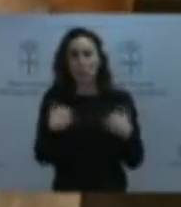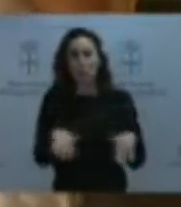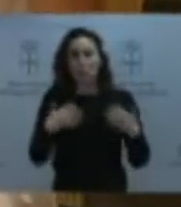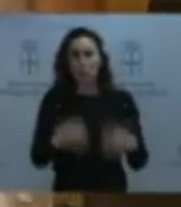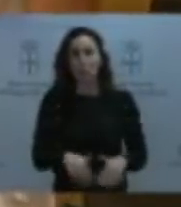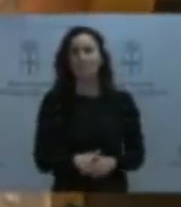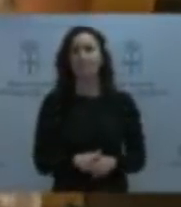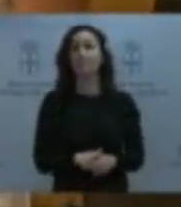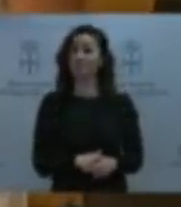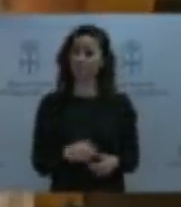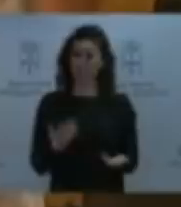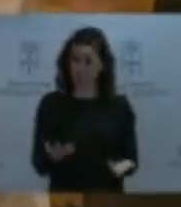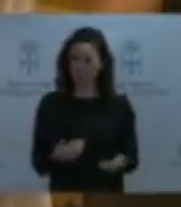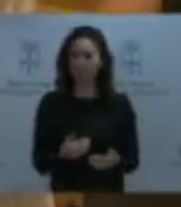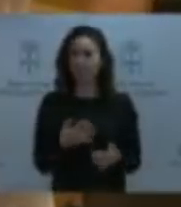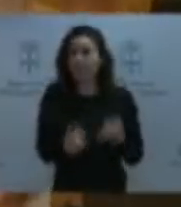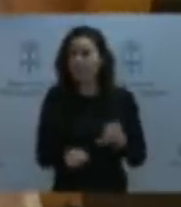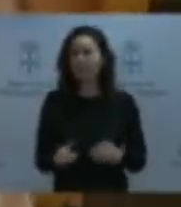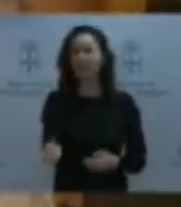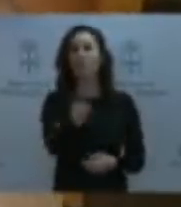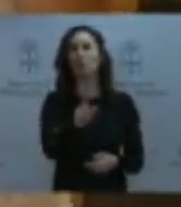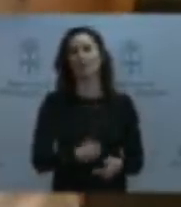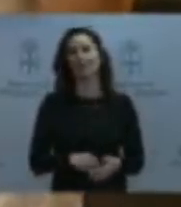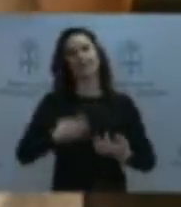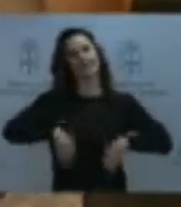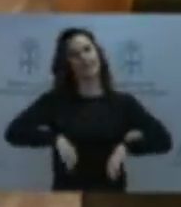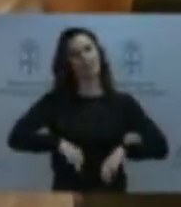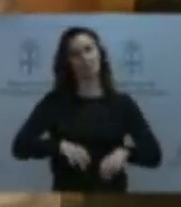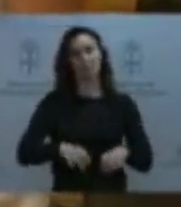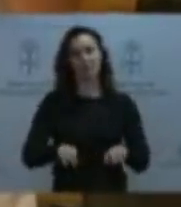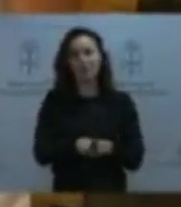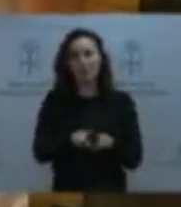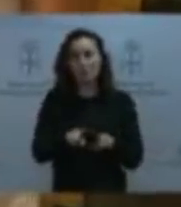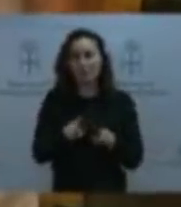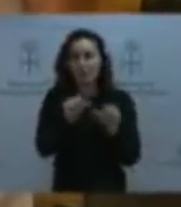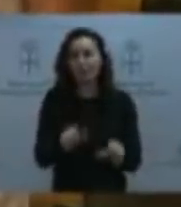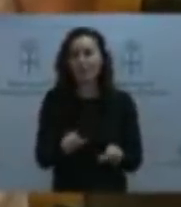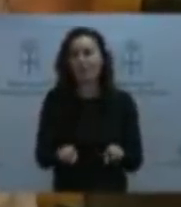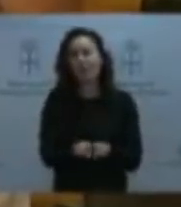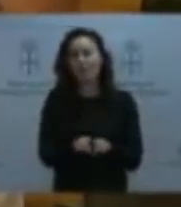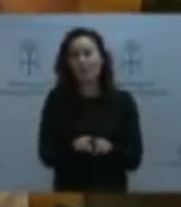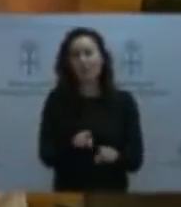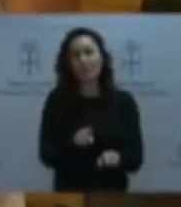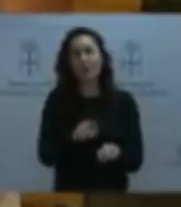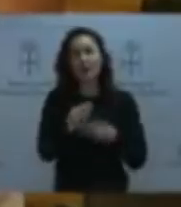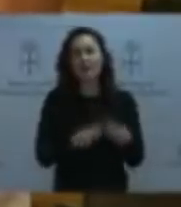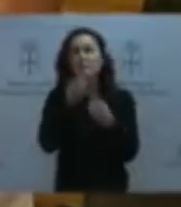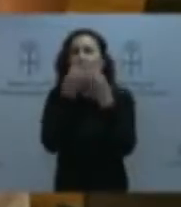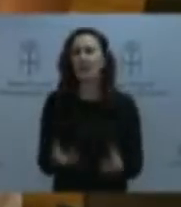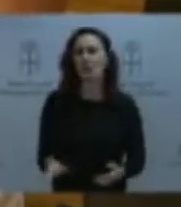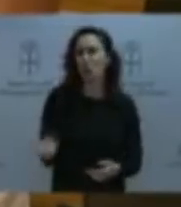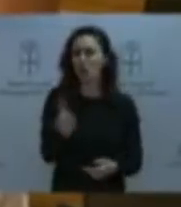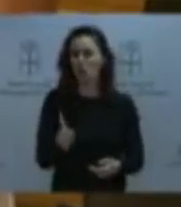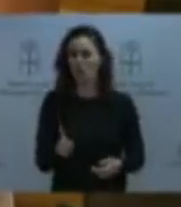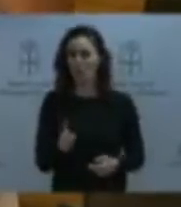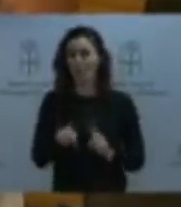pata, que era una maniobra a mala fe, sí, a mala fe, y que estaba además basada en el engaño. Usted negó el